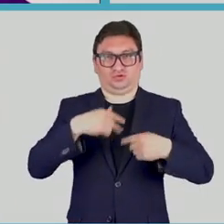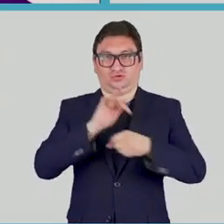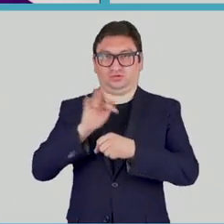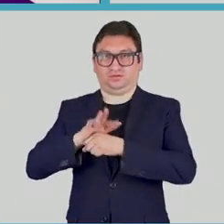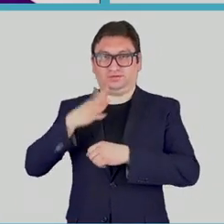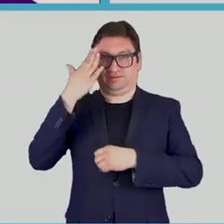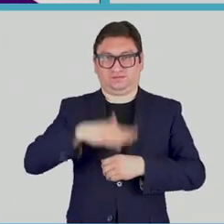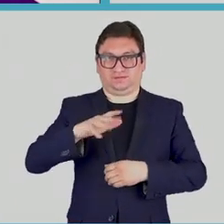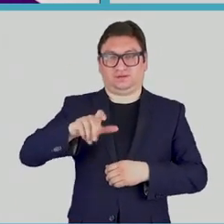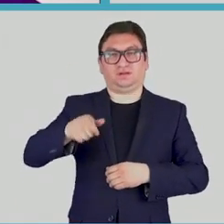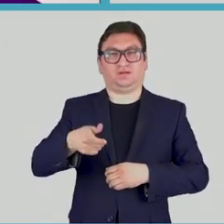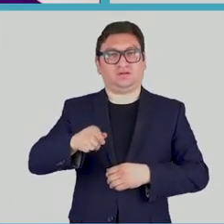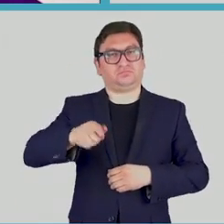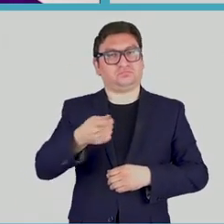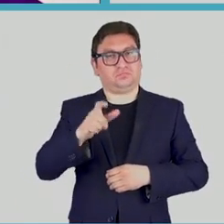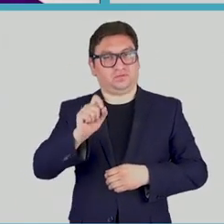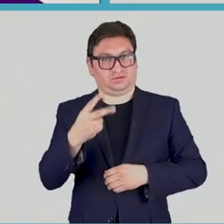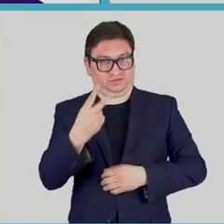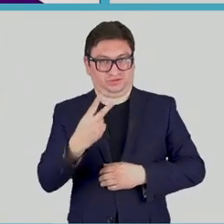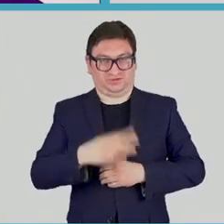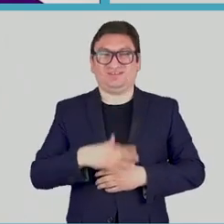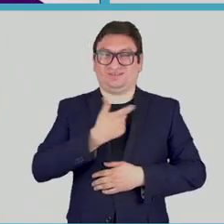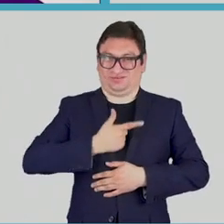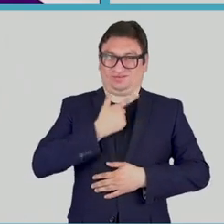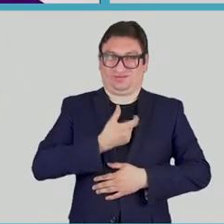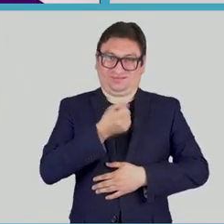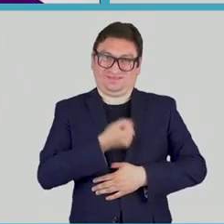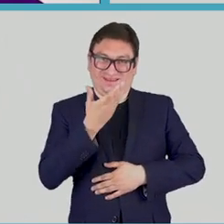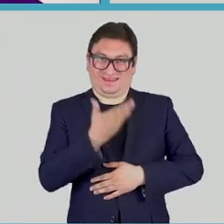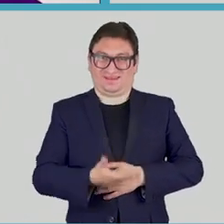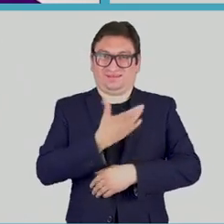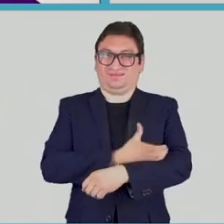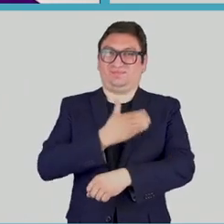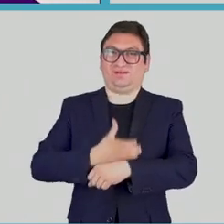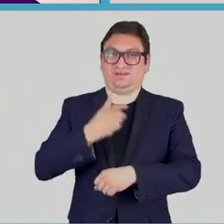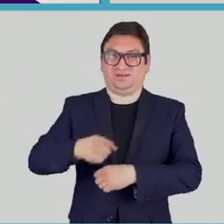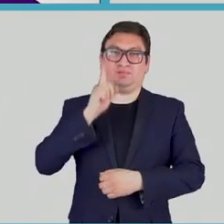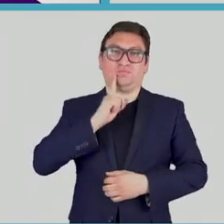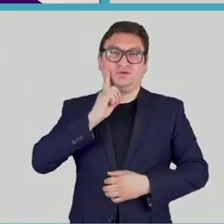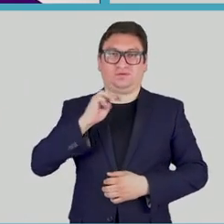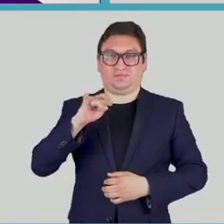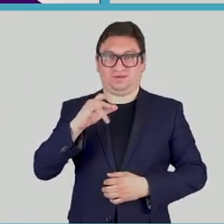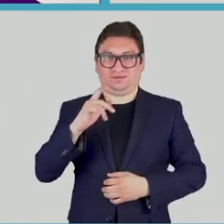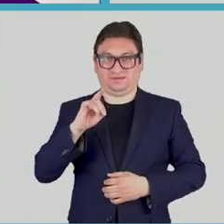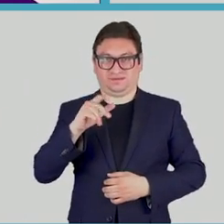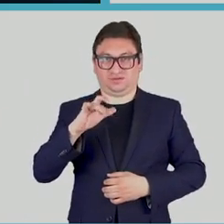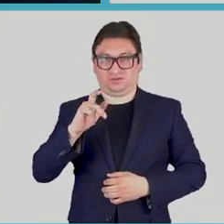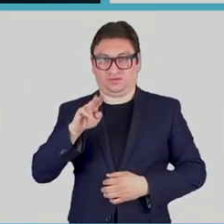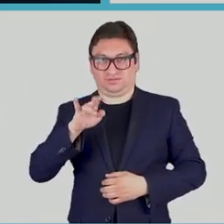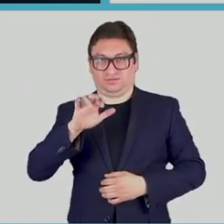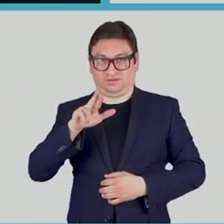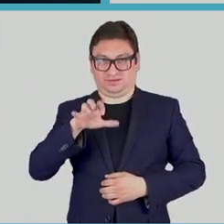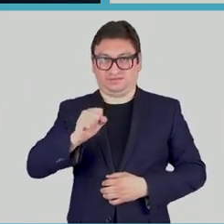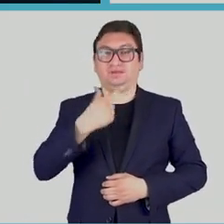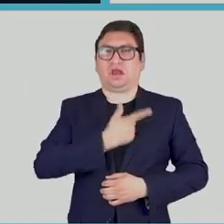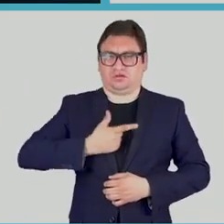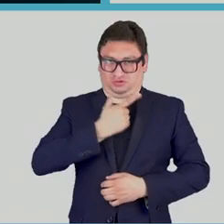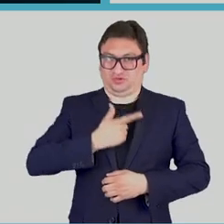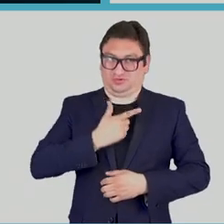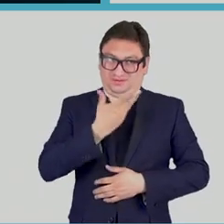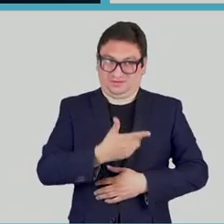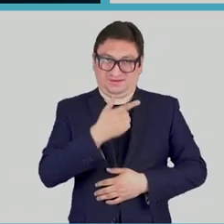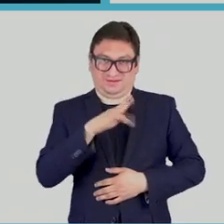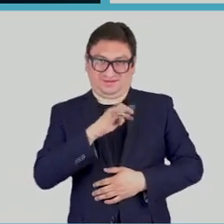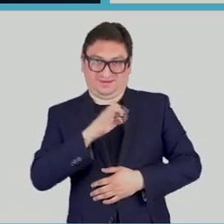de canal 22 y saludos con mucho gusto A mi querida compañera Mercedes Olivares El gusto es mío